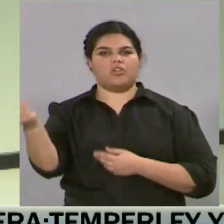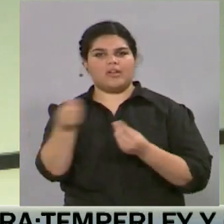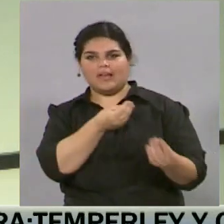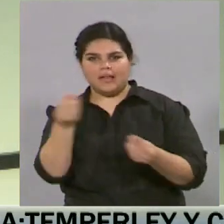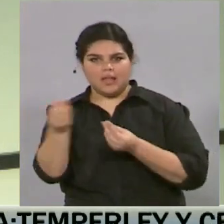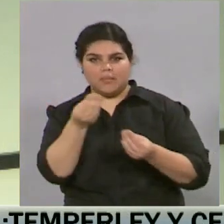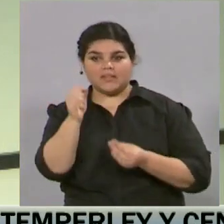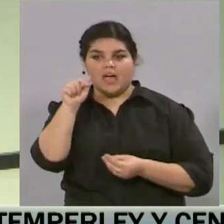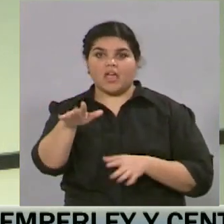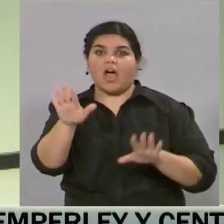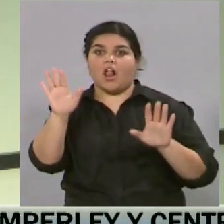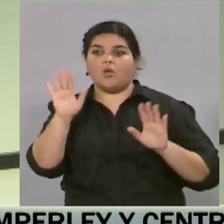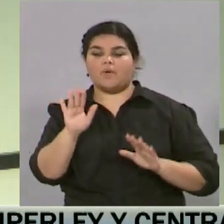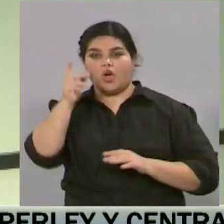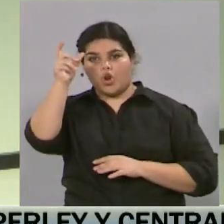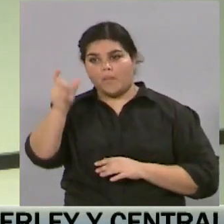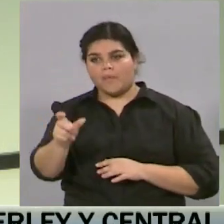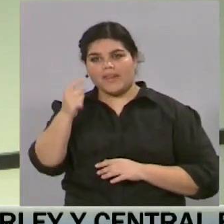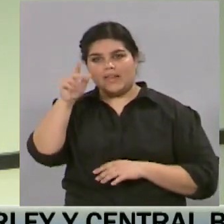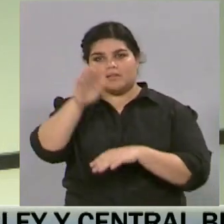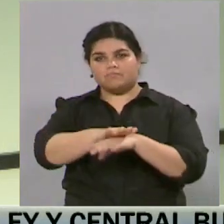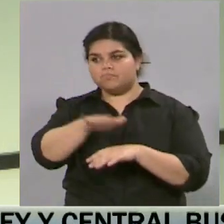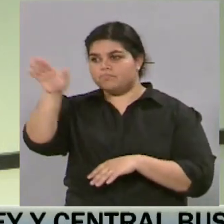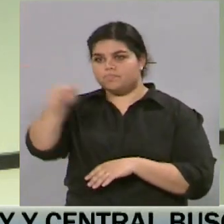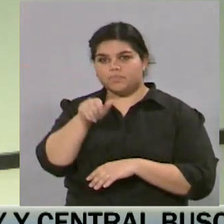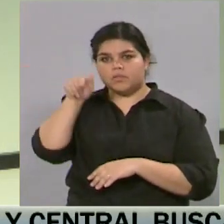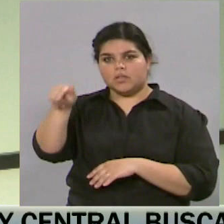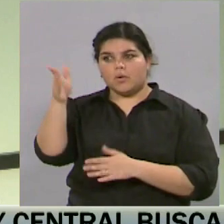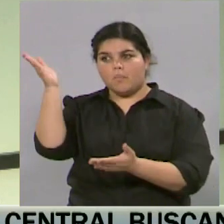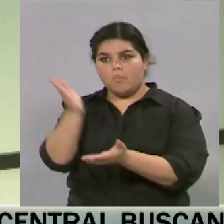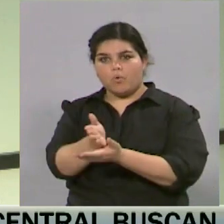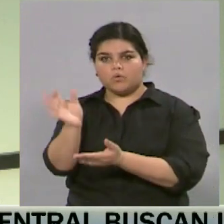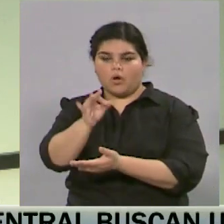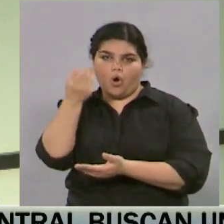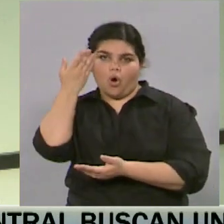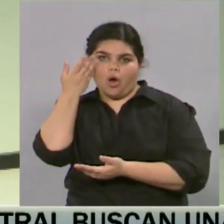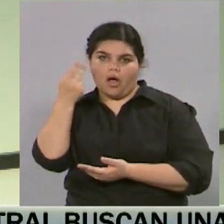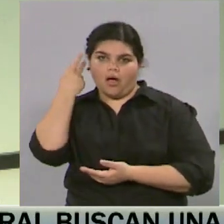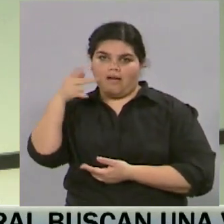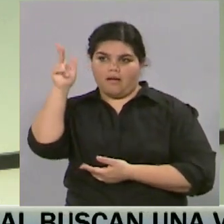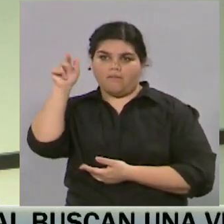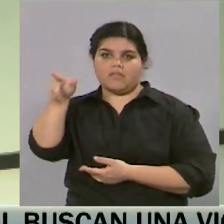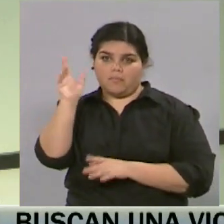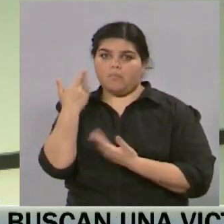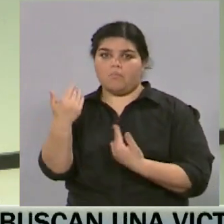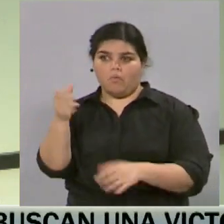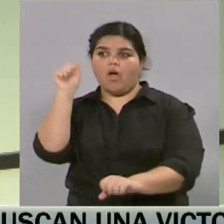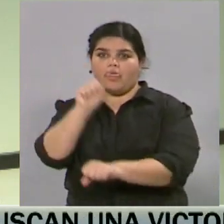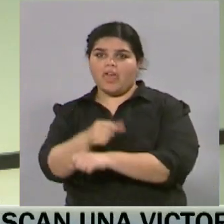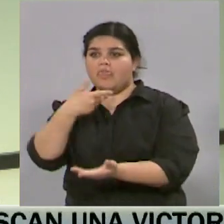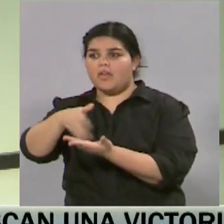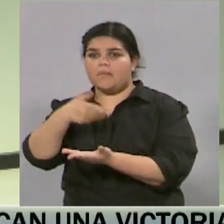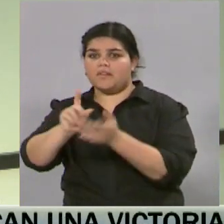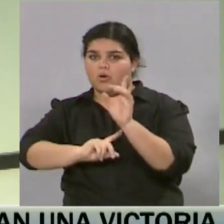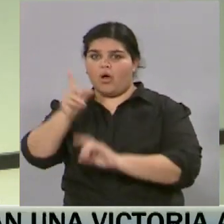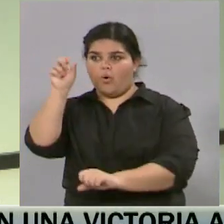que el INADI convoque a esta persona, lo aperciba, lo multe o lo sancione de manera más gravosa, incluso tiene pena de prisión, algunas discriminaciones que